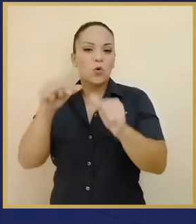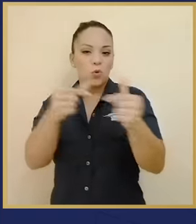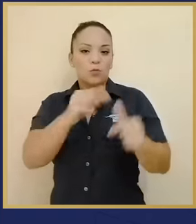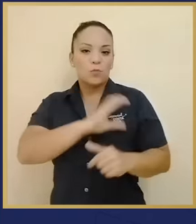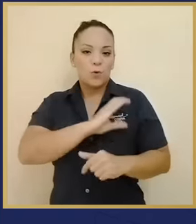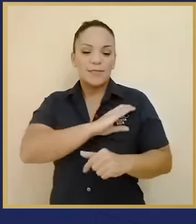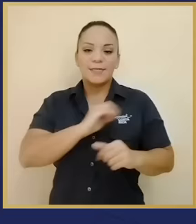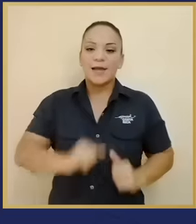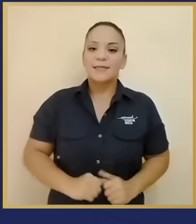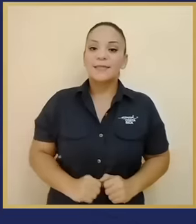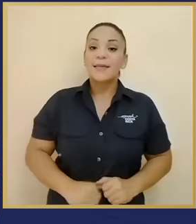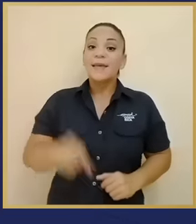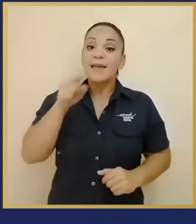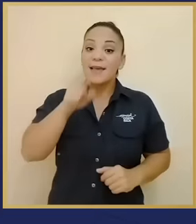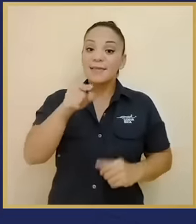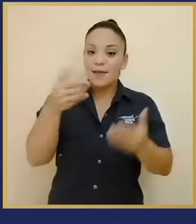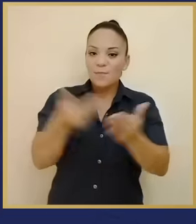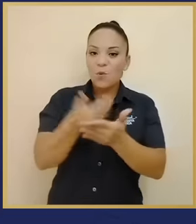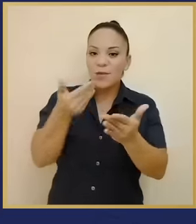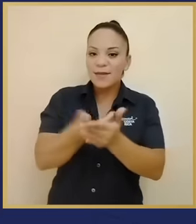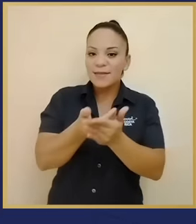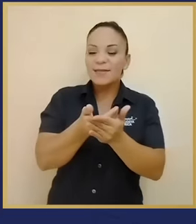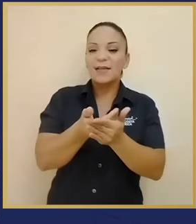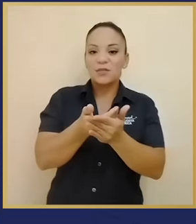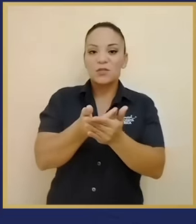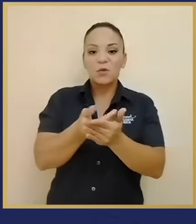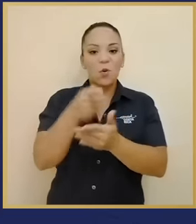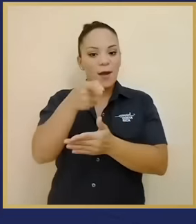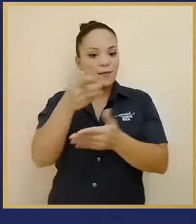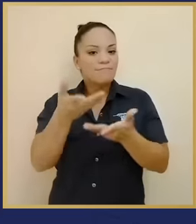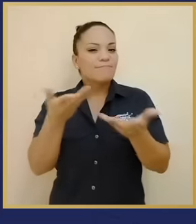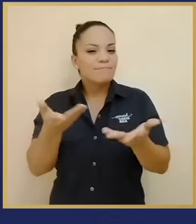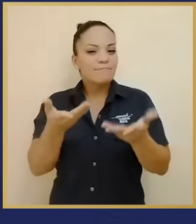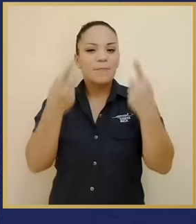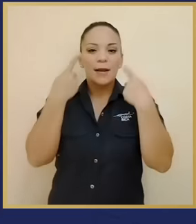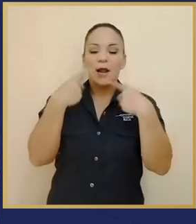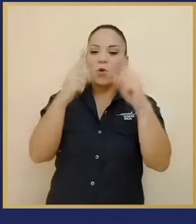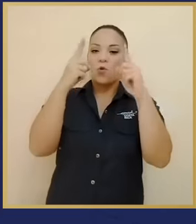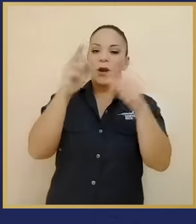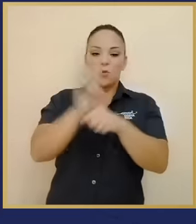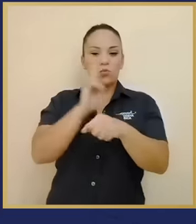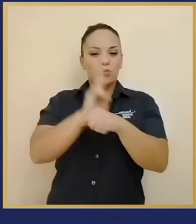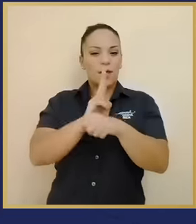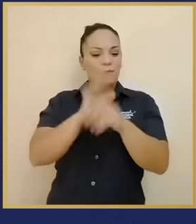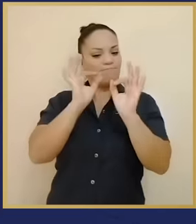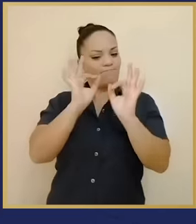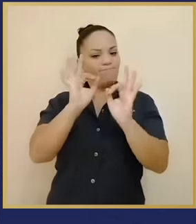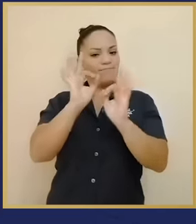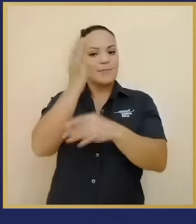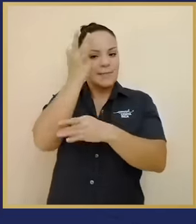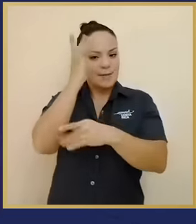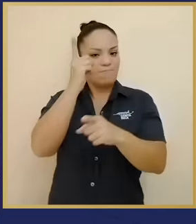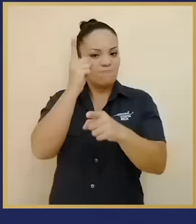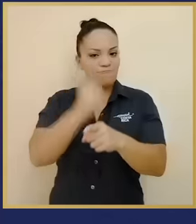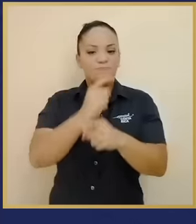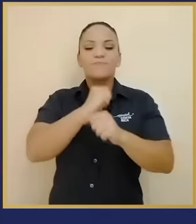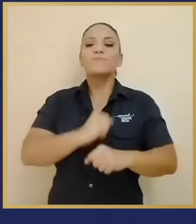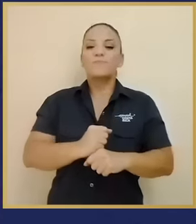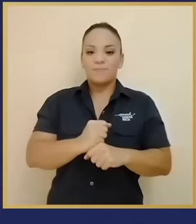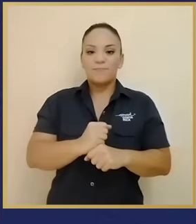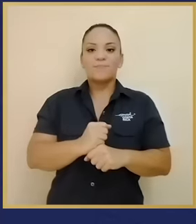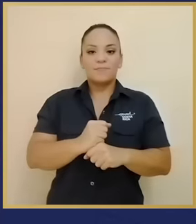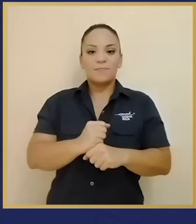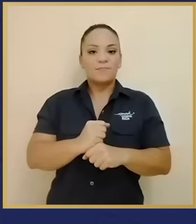policía. Esa modernización nos va a permitir utilizar de manera inteligente y oportuna,